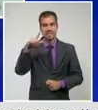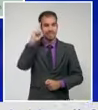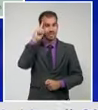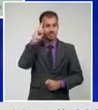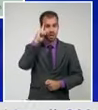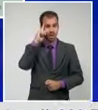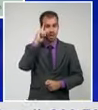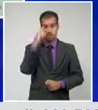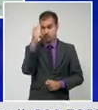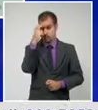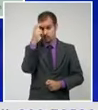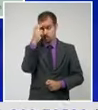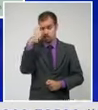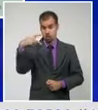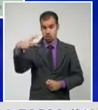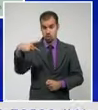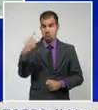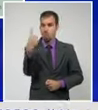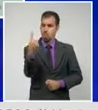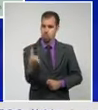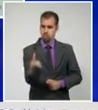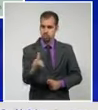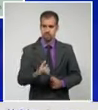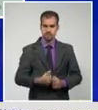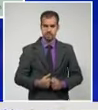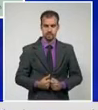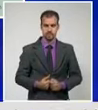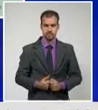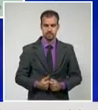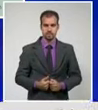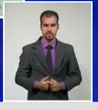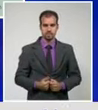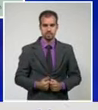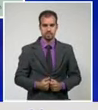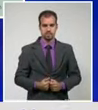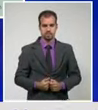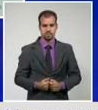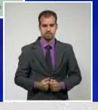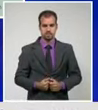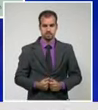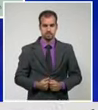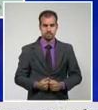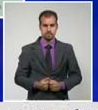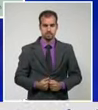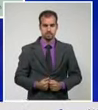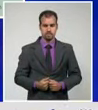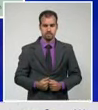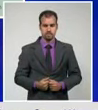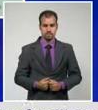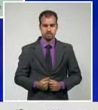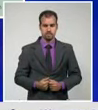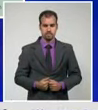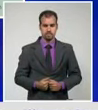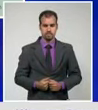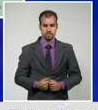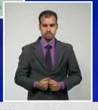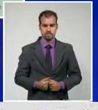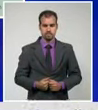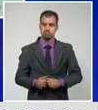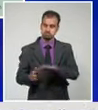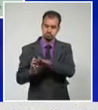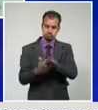Segundo Frente, un caso autóctono en cada uno de estos municipios.